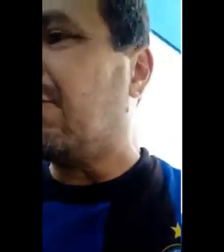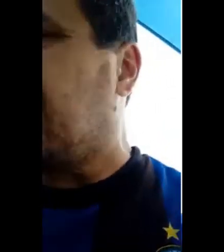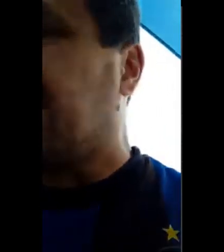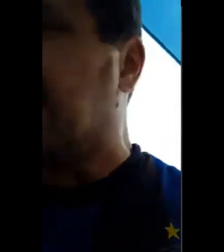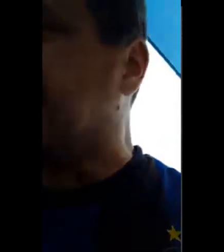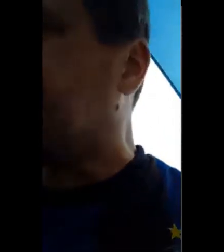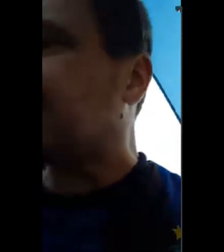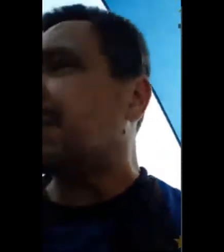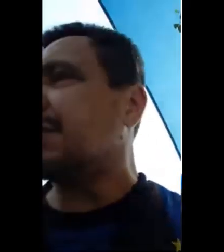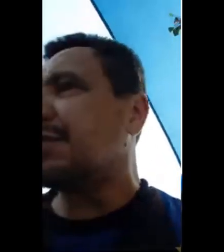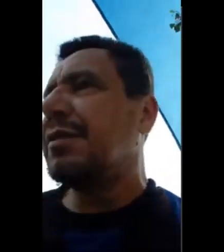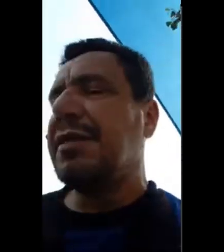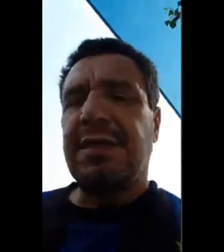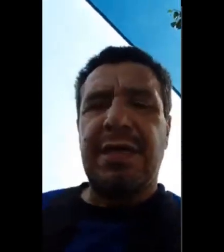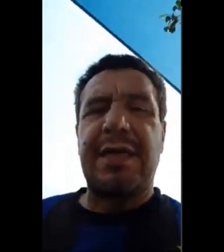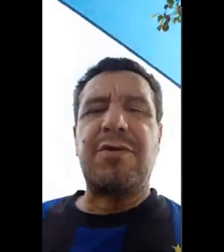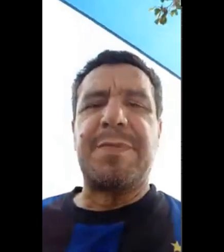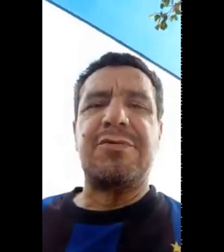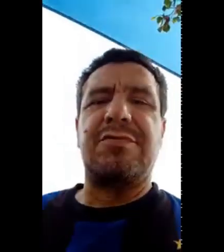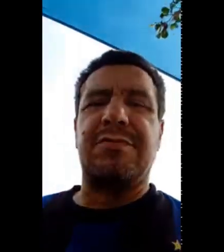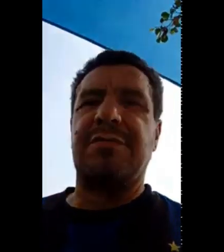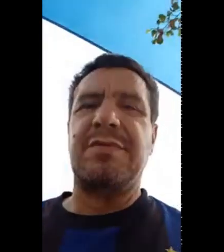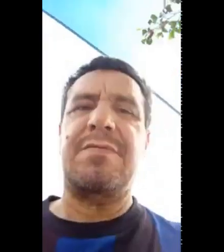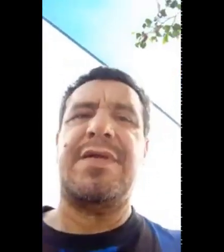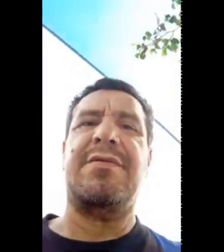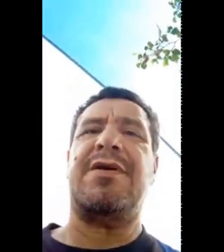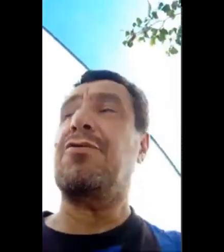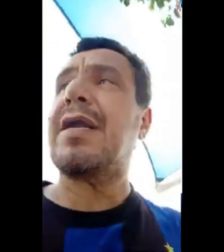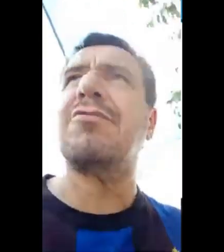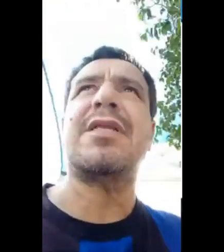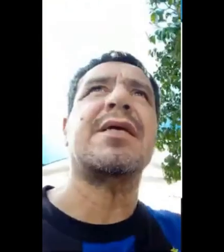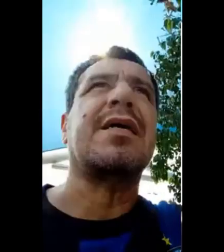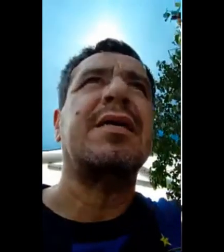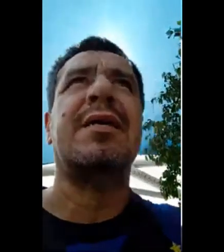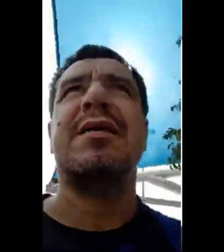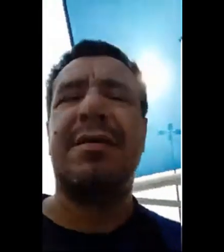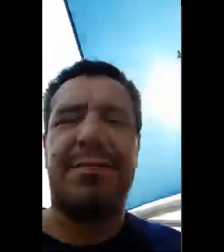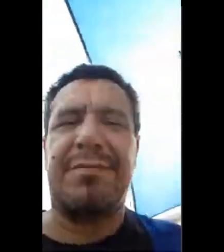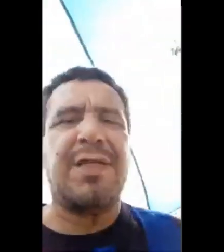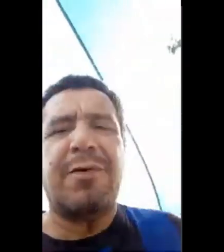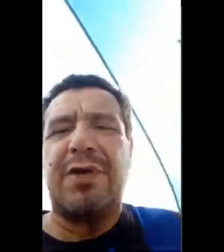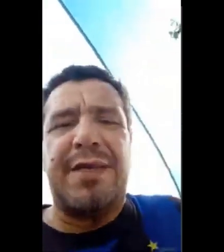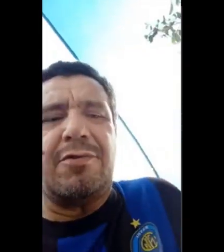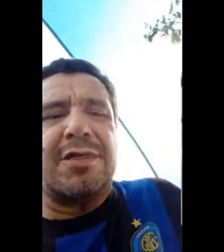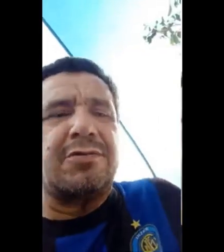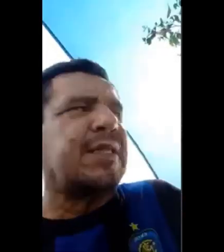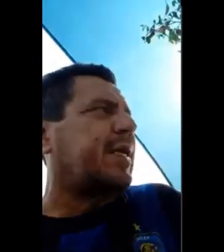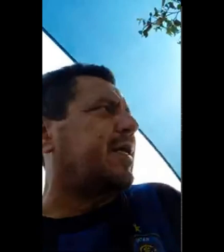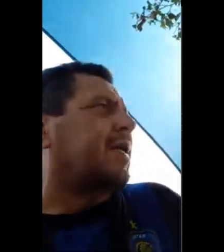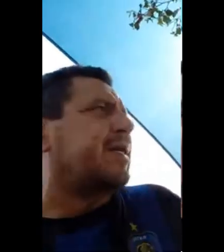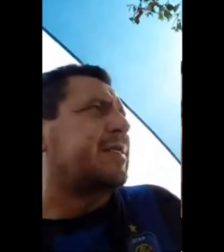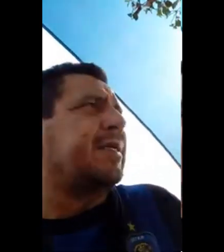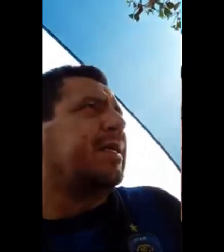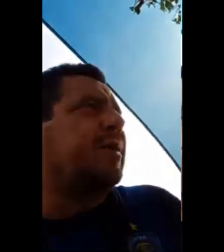y luego ya ver qué chingados haces. Al rato les paso el video, digo no al rato, ahorita voy y edito esto, ahorita